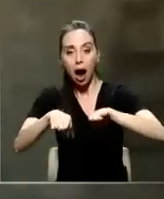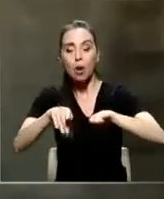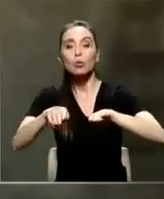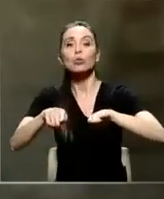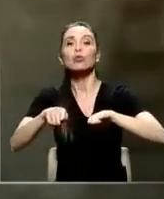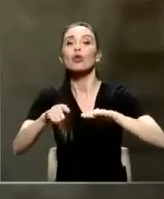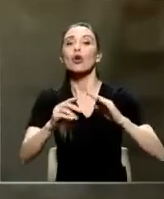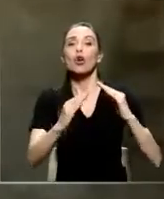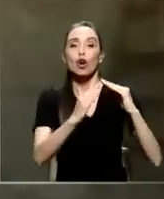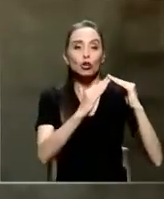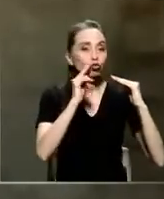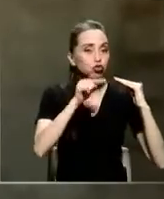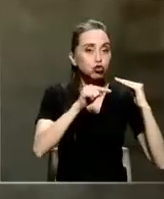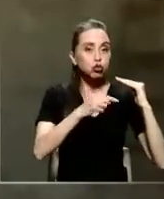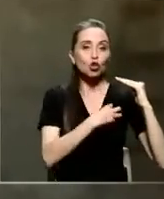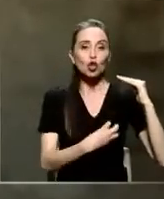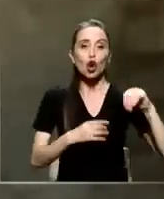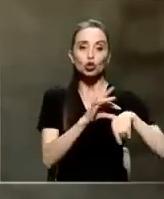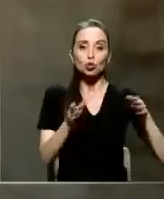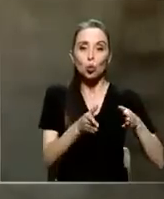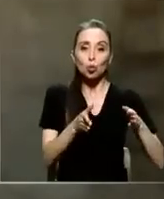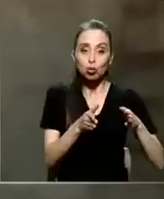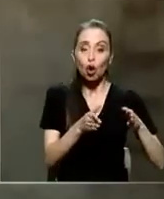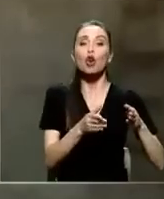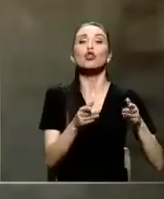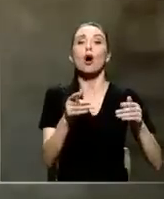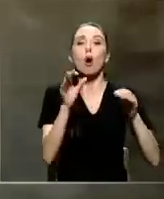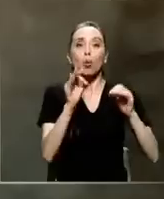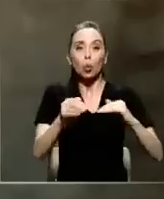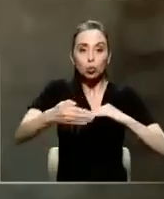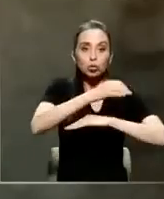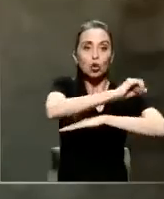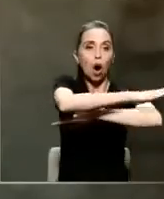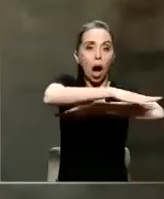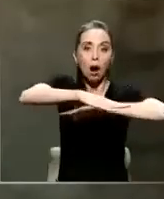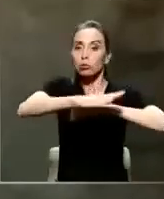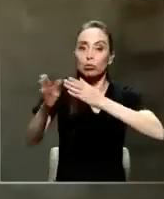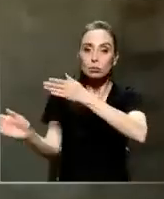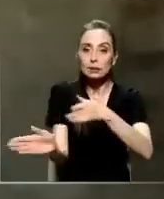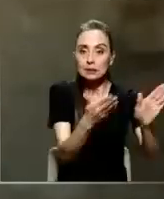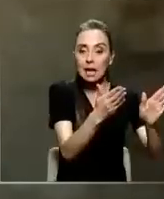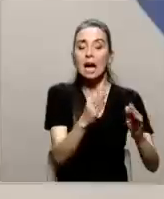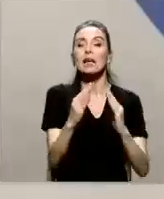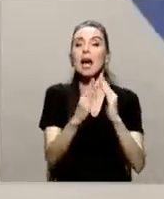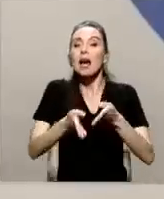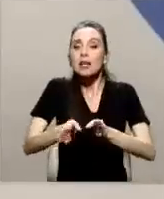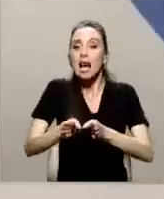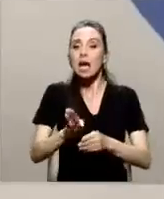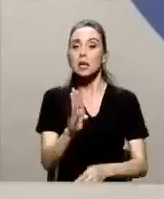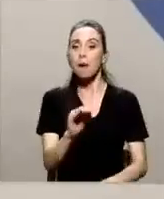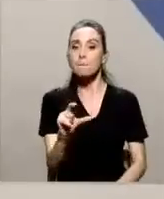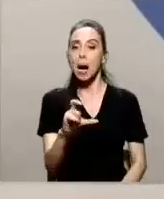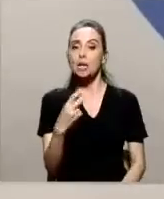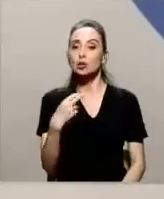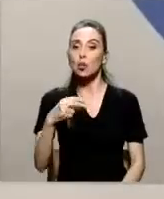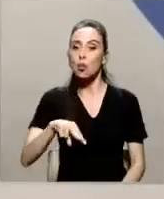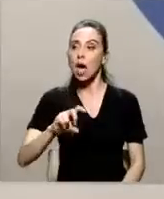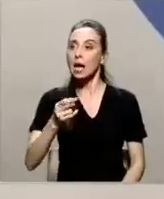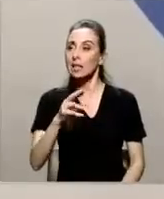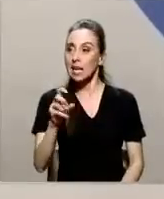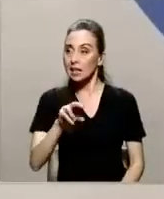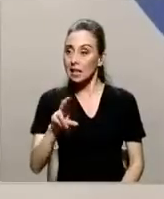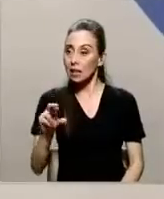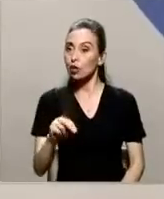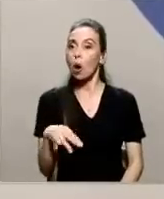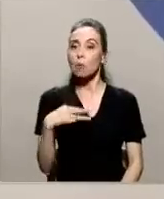CEFAM número 5 de Bascuñán Guerrero y algunas otras esquinas que son complejas durante este periodo. La municipalidad de Estación Central durante